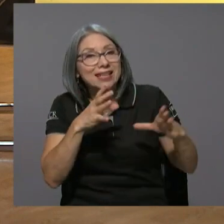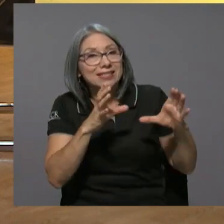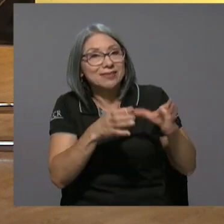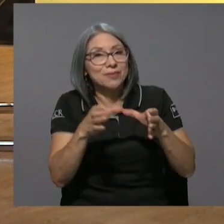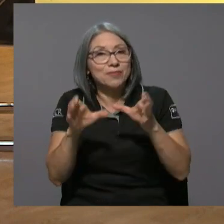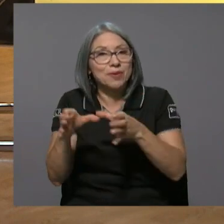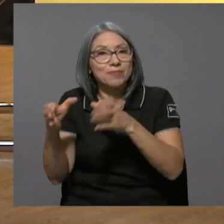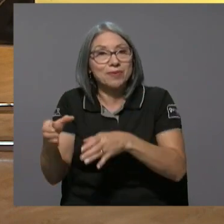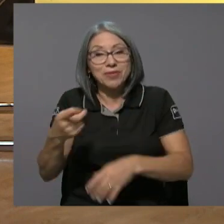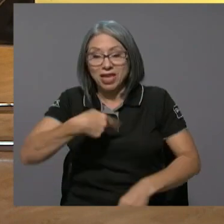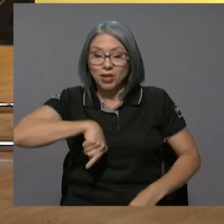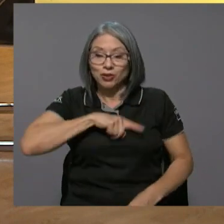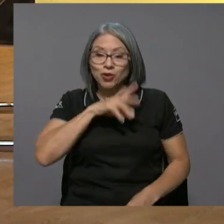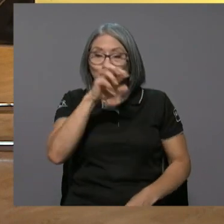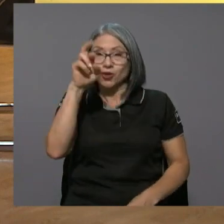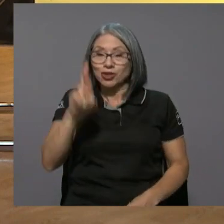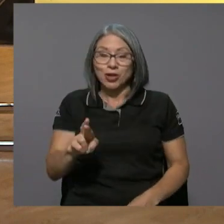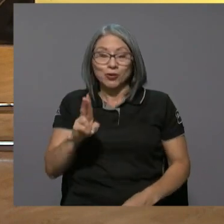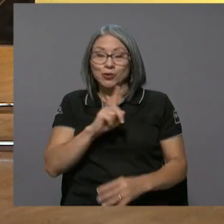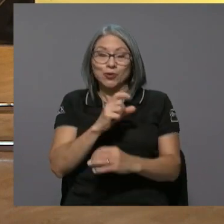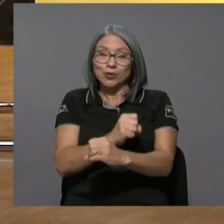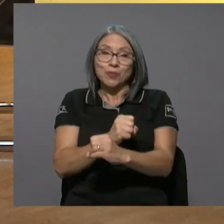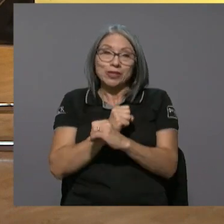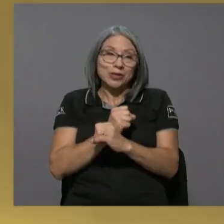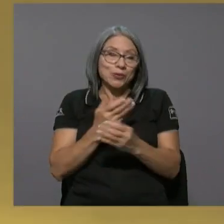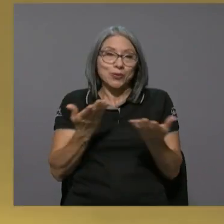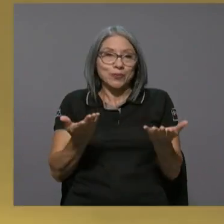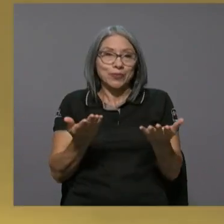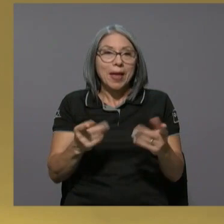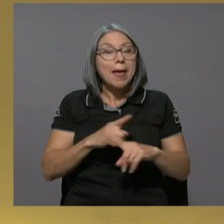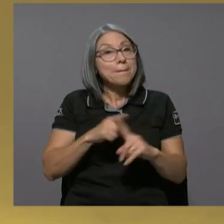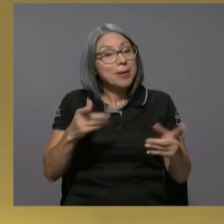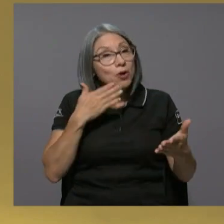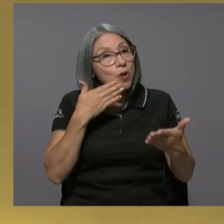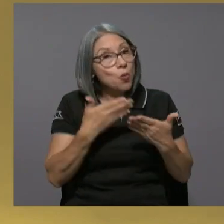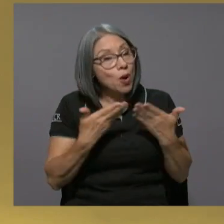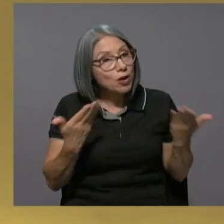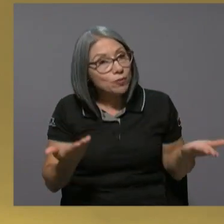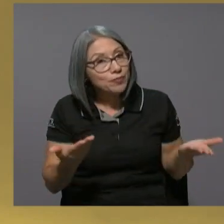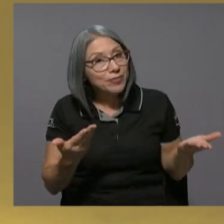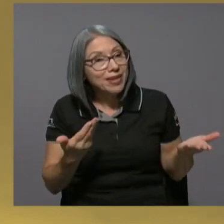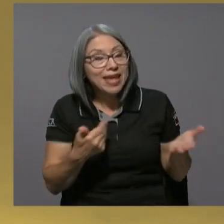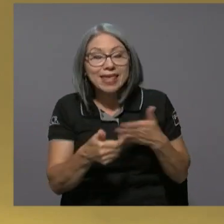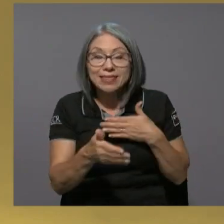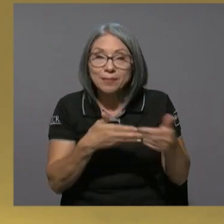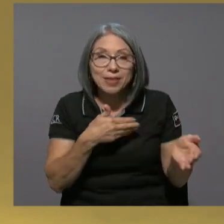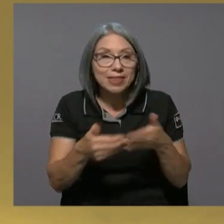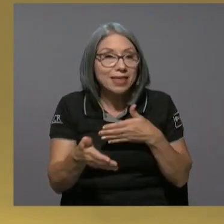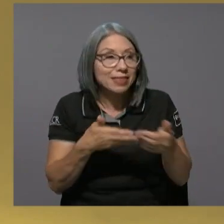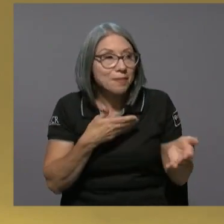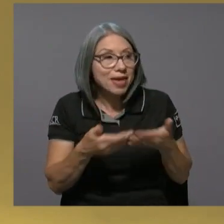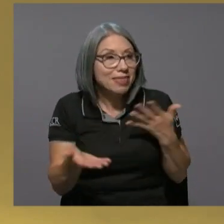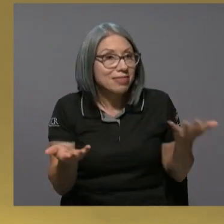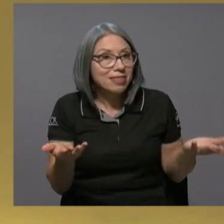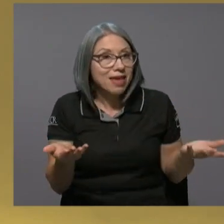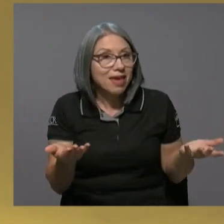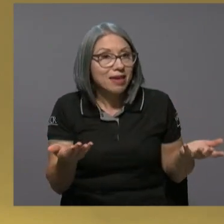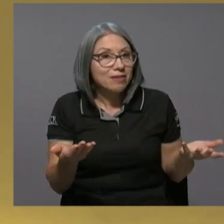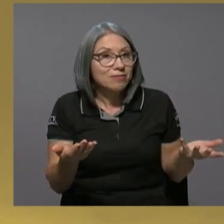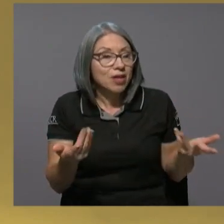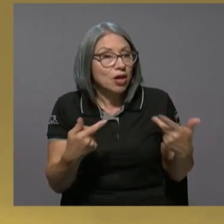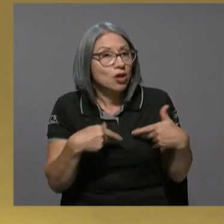qué responder, pero así es. Pero qué bueno que independiente de lo que no se queden decir así